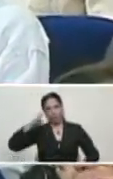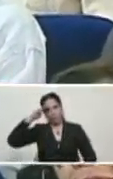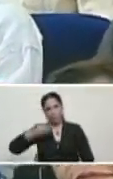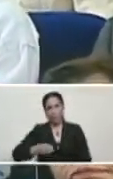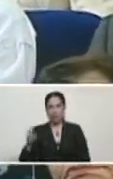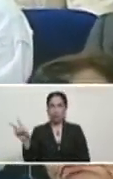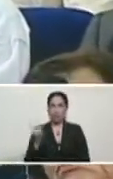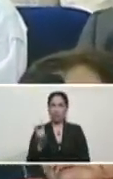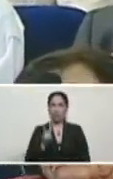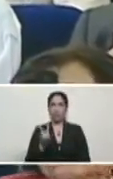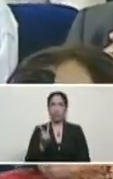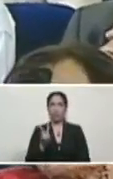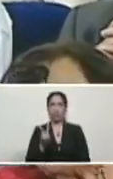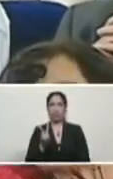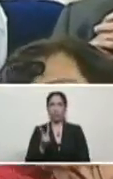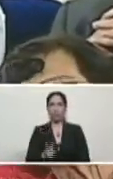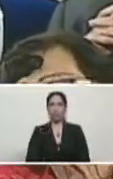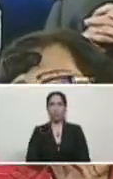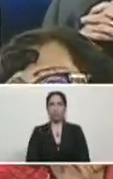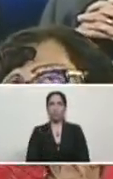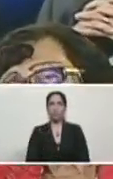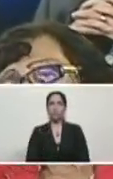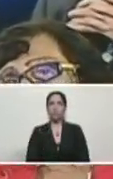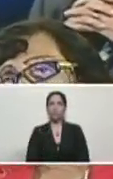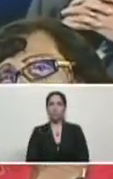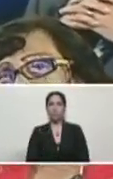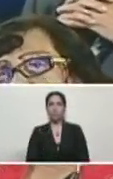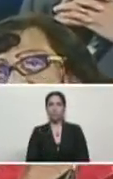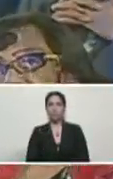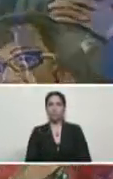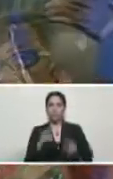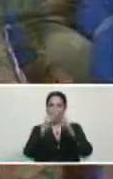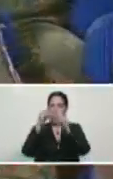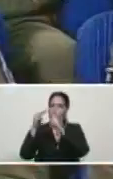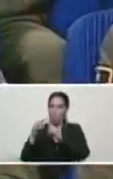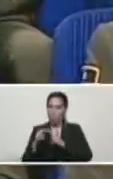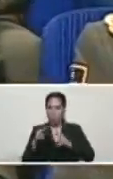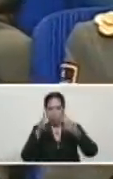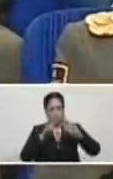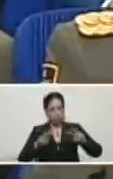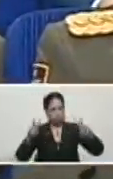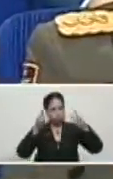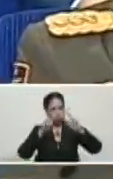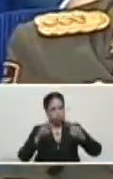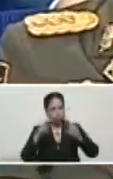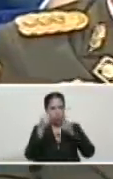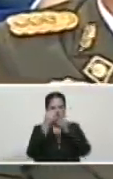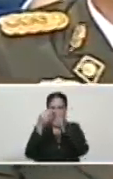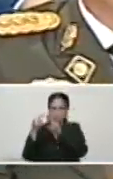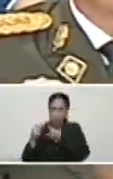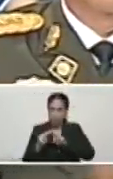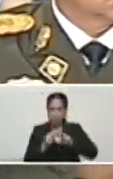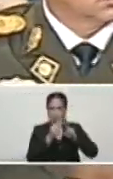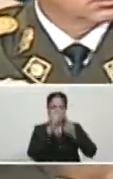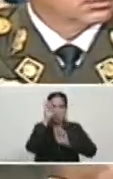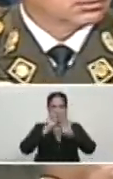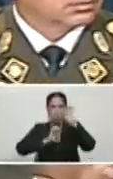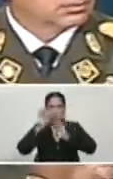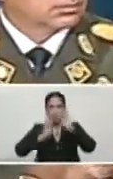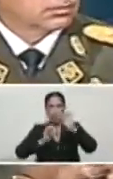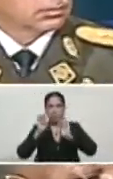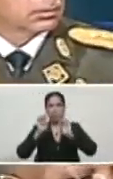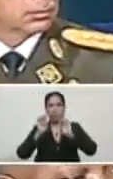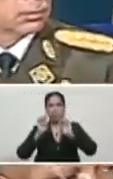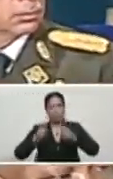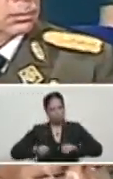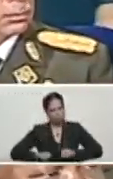Venezolana, a la Fuerza Armada Nacional Bolivariana. Conocerla, reconocerla y darle